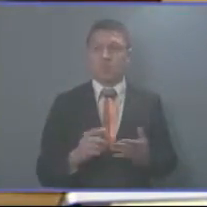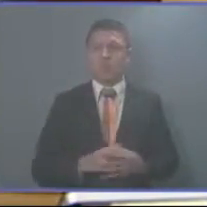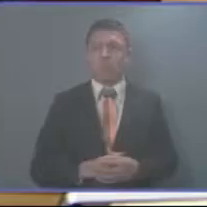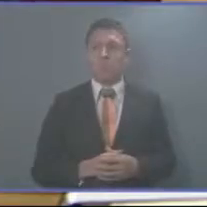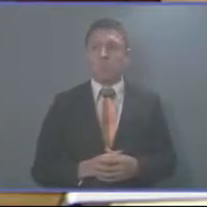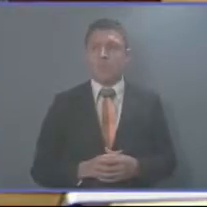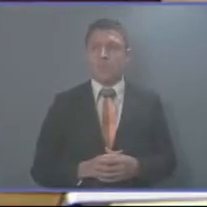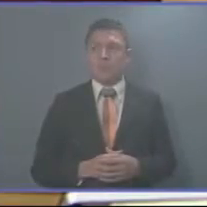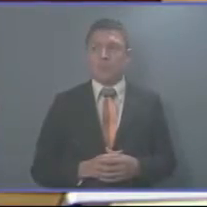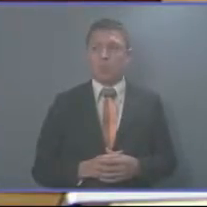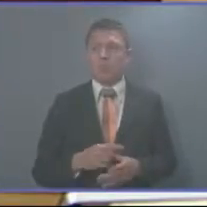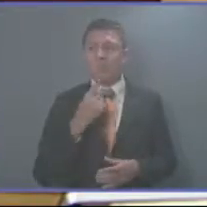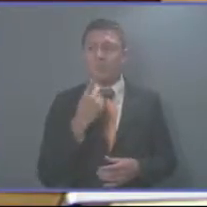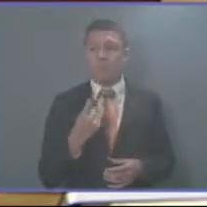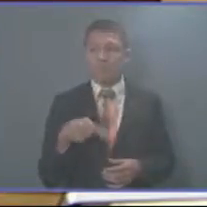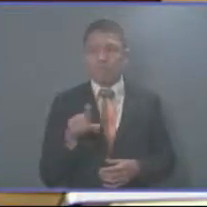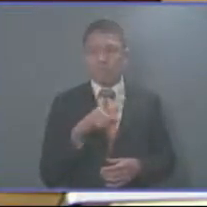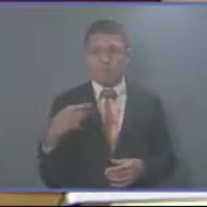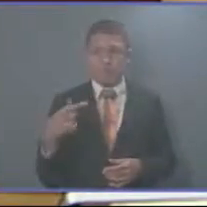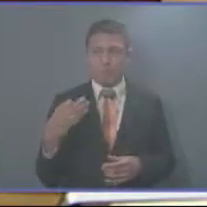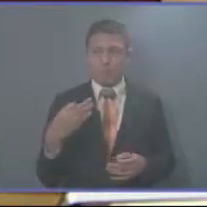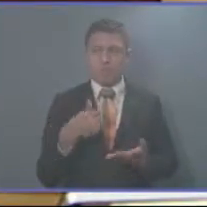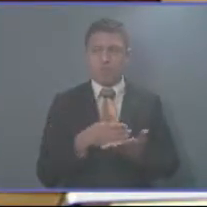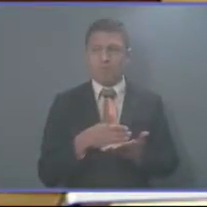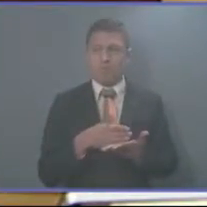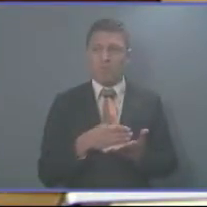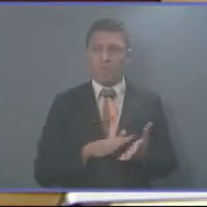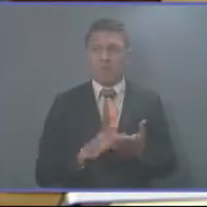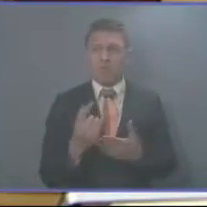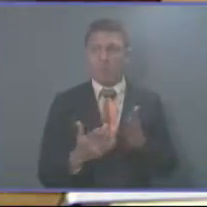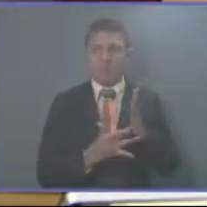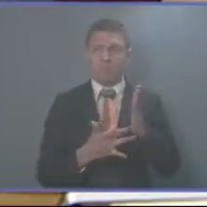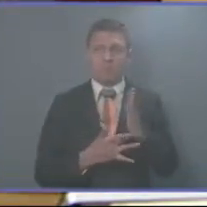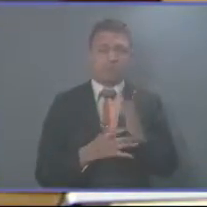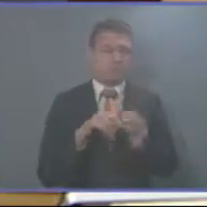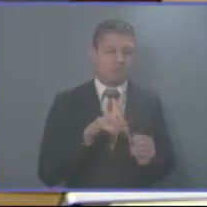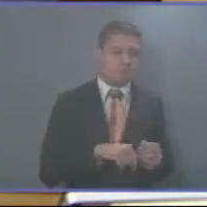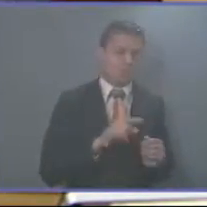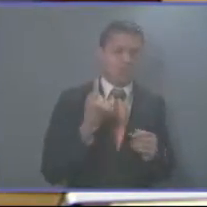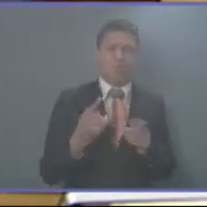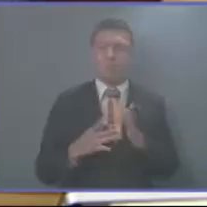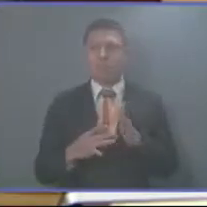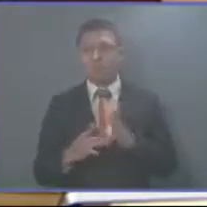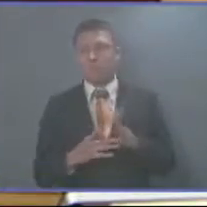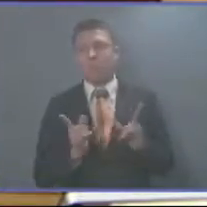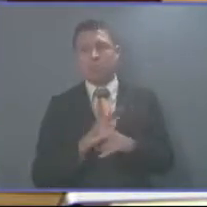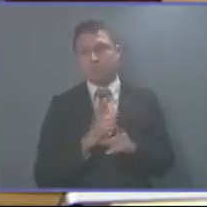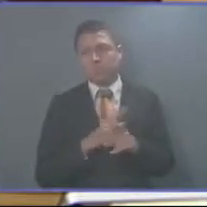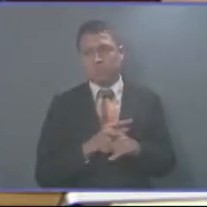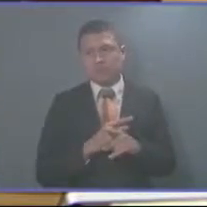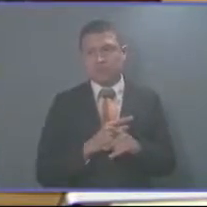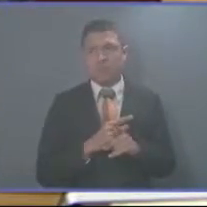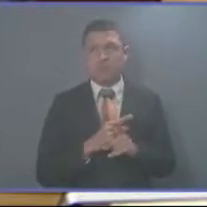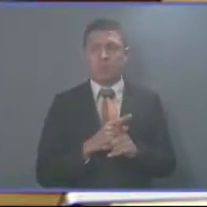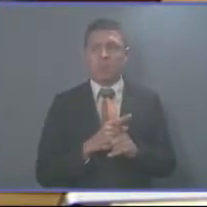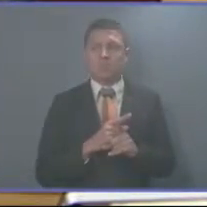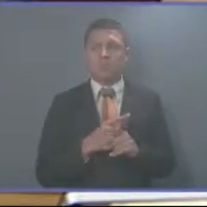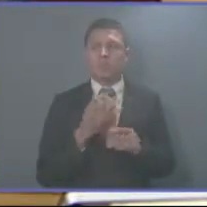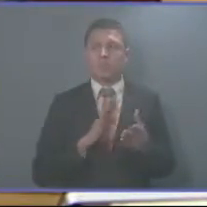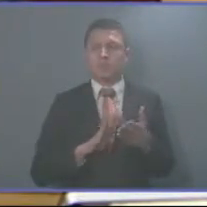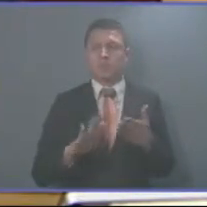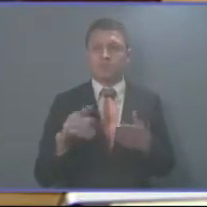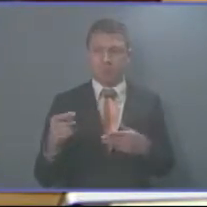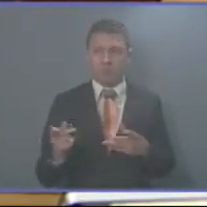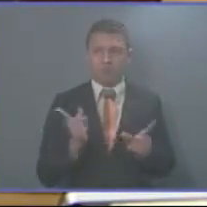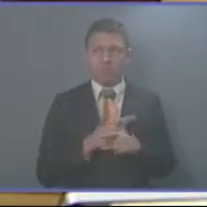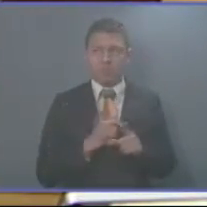reiteradamente es aquella cuando hay que mandar un técnico de un lado al otro. Ese sí es cierto, cambia de un lado, se paga cada vez